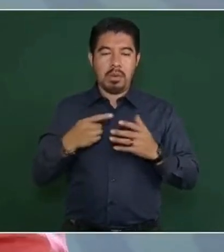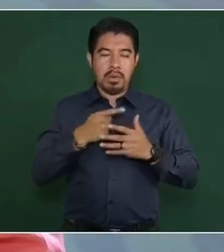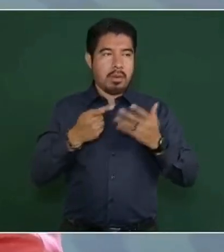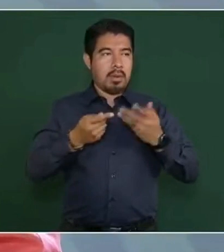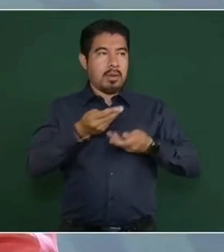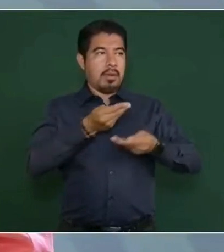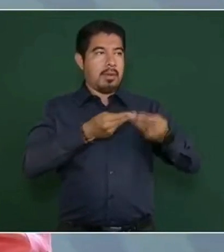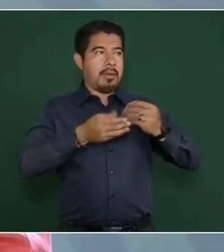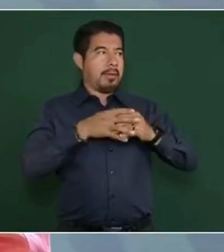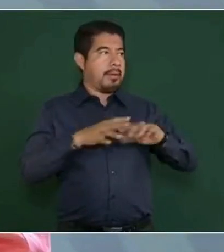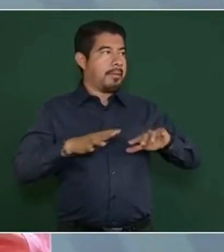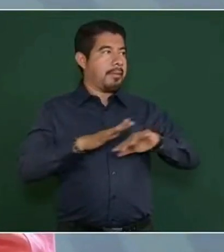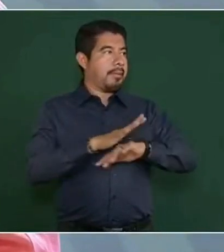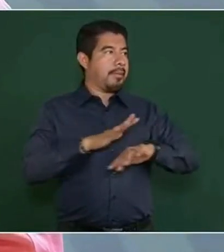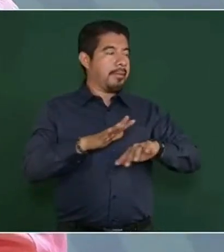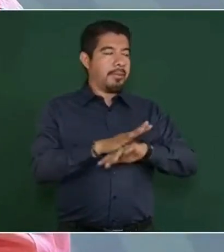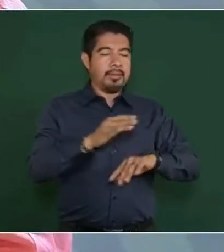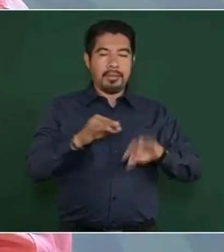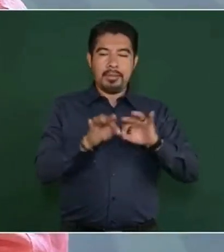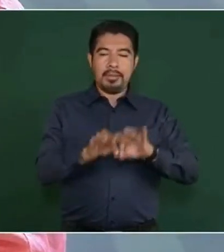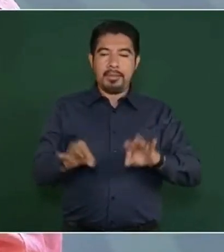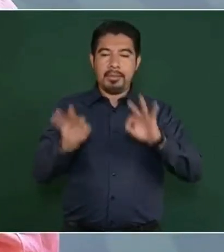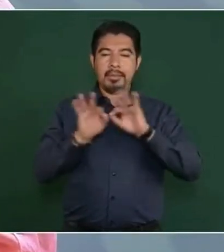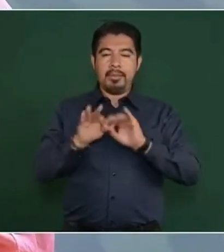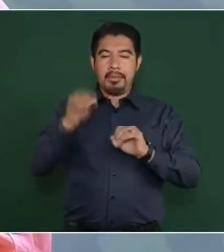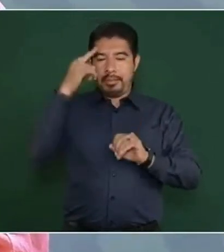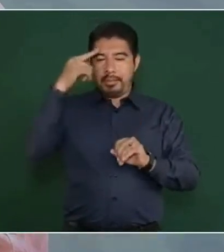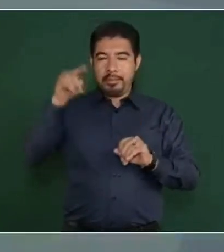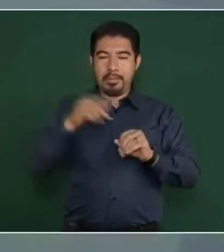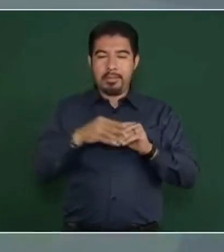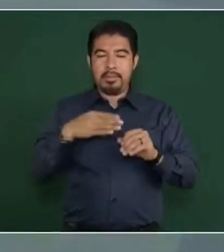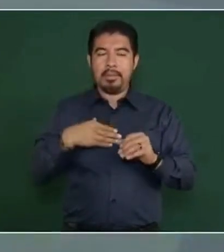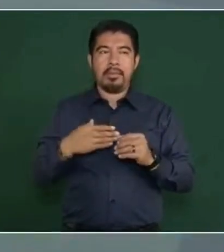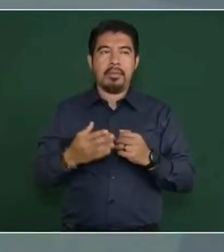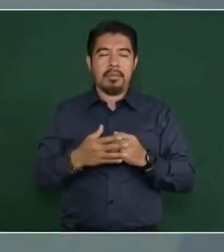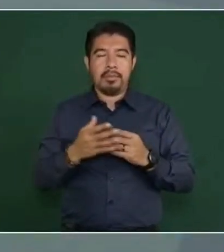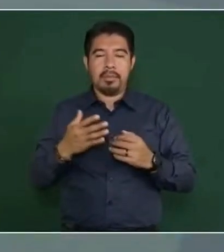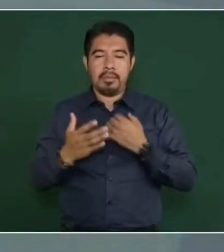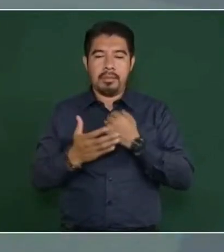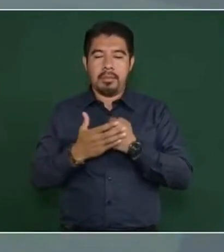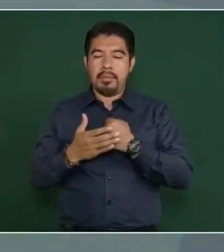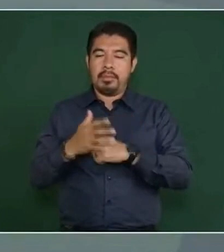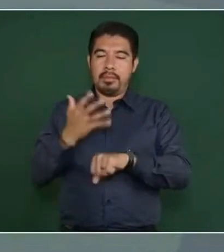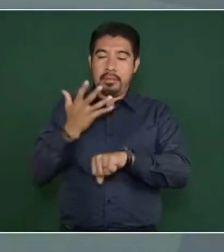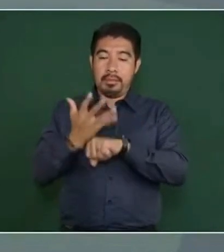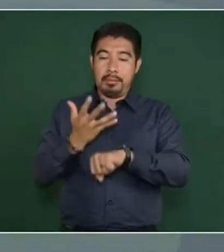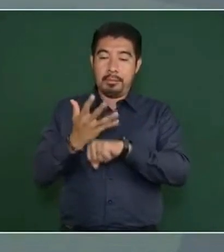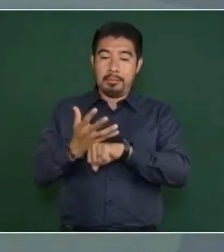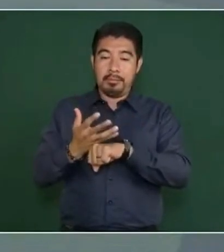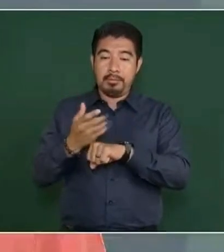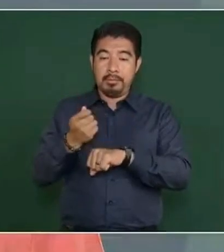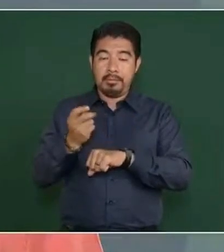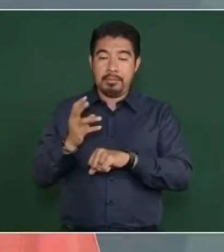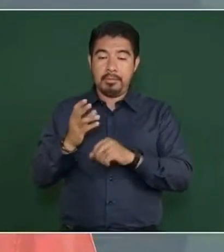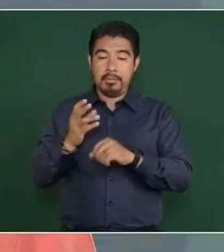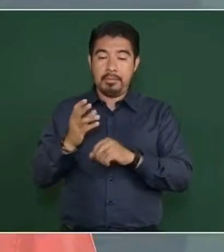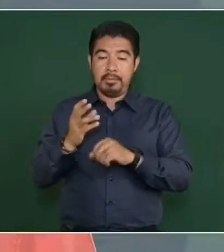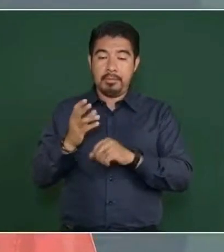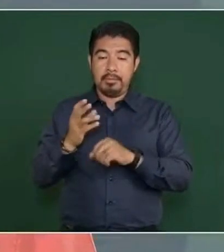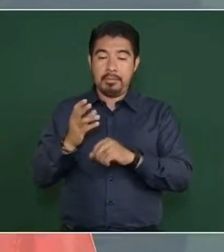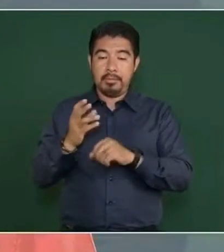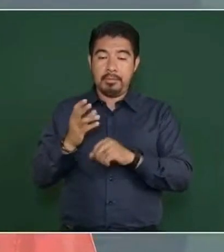Es muy importante porque los estadounidenses no tenían